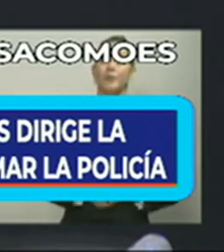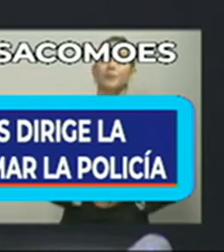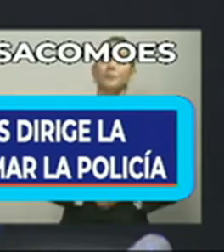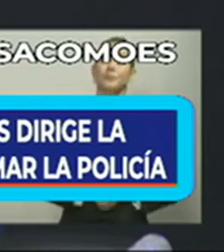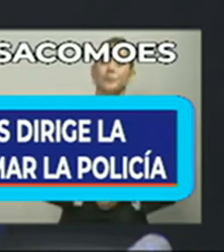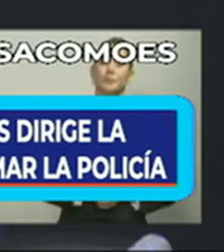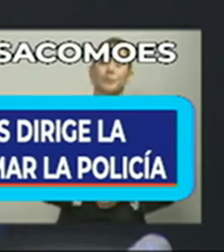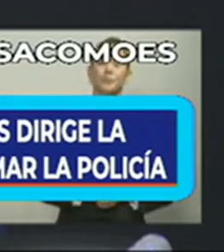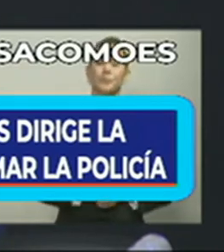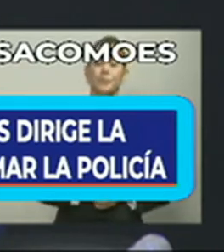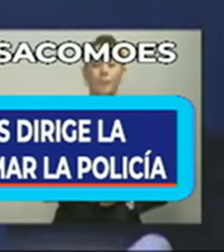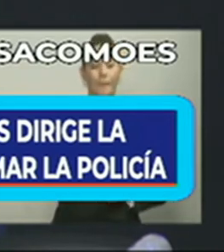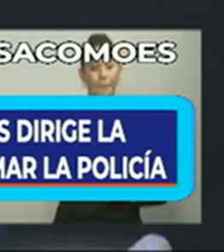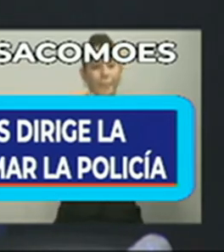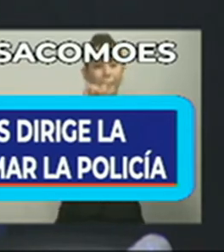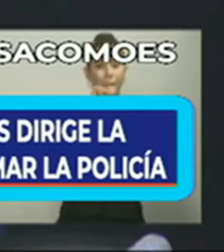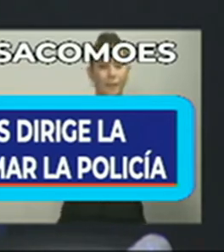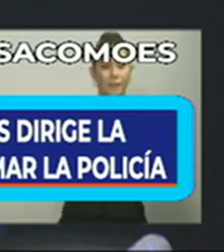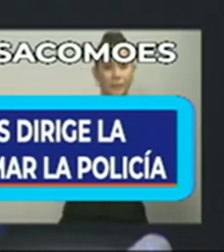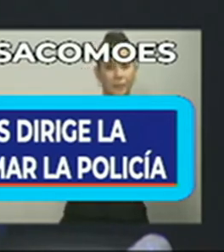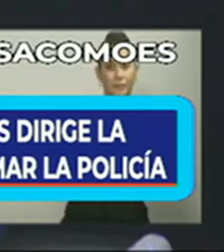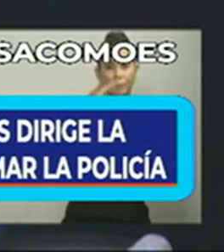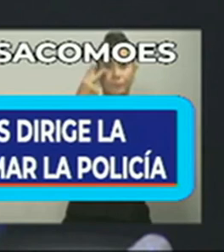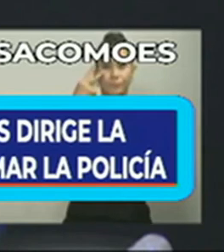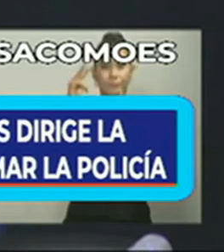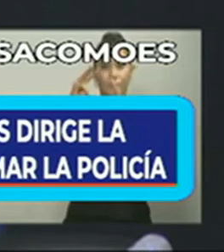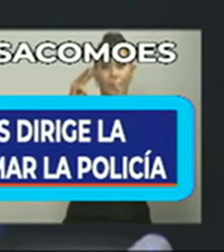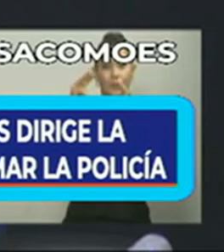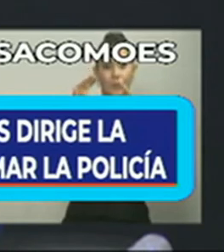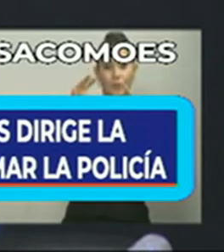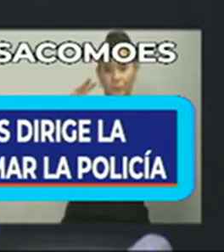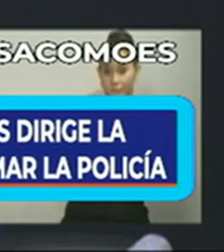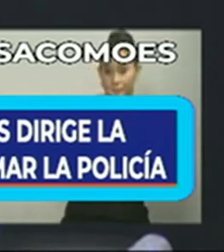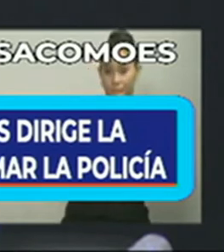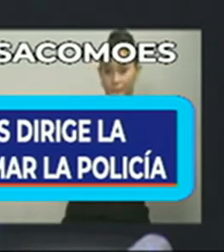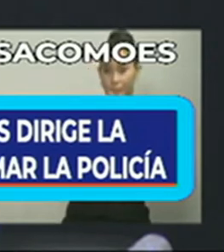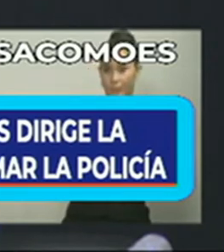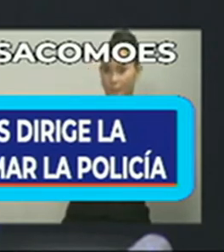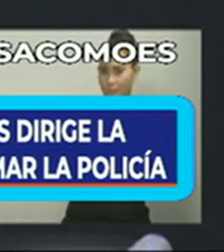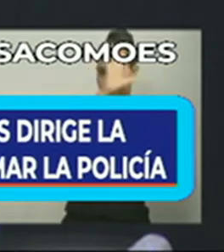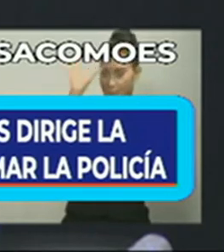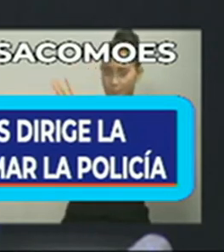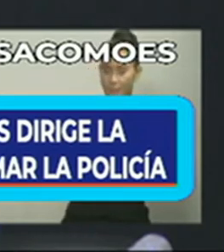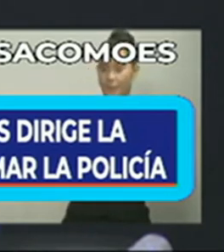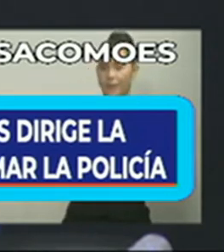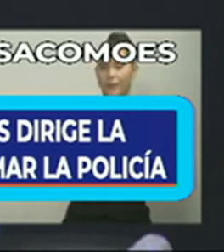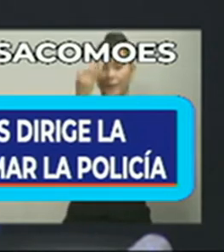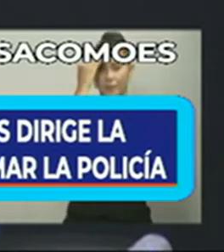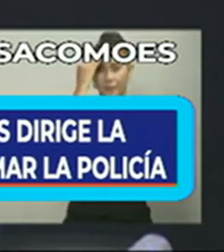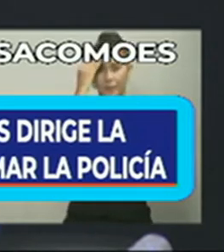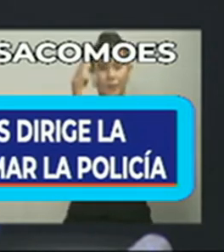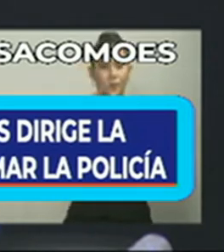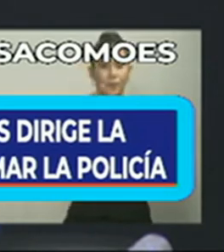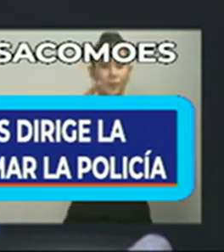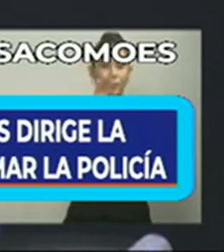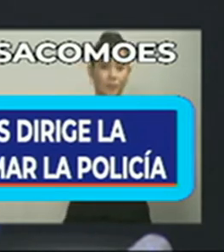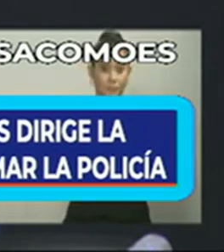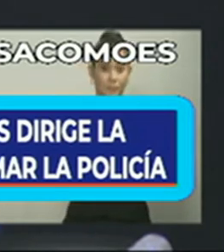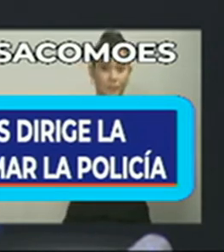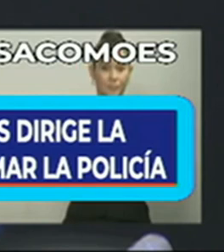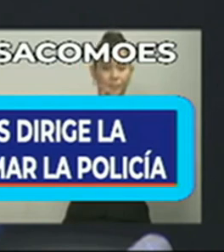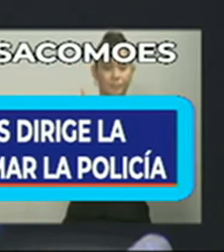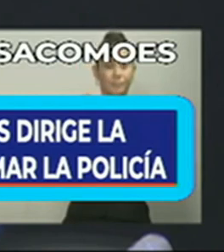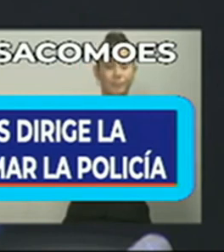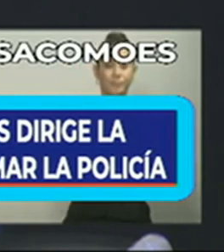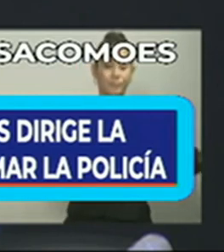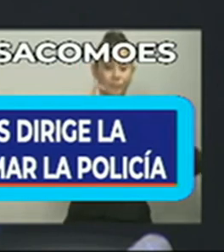allí salimos con una visión más clara del cuerpo policial y del deseo de cambio que existe en su